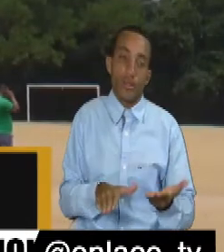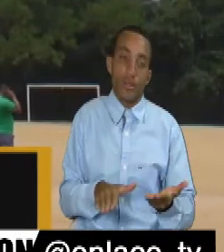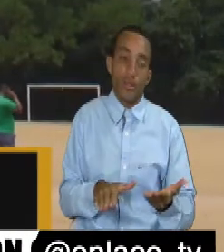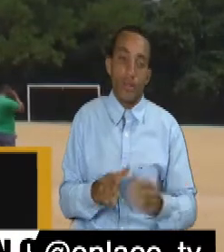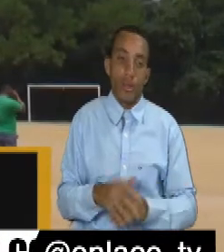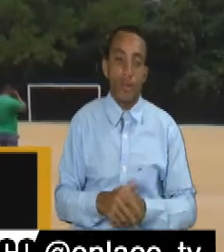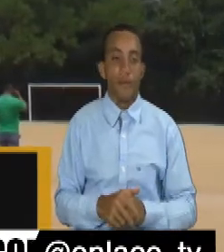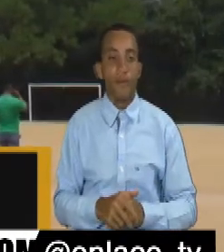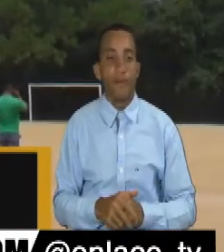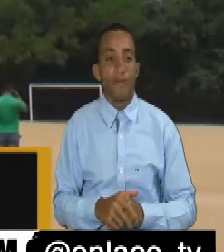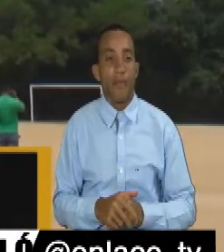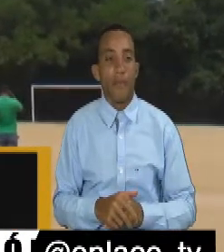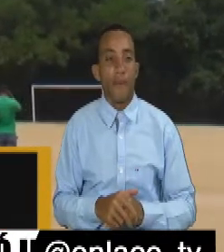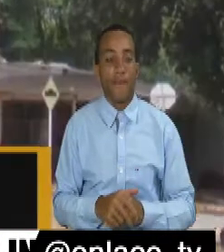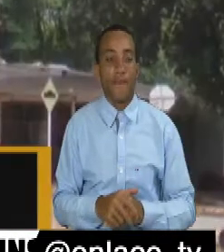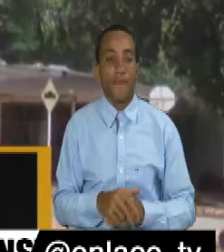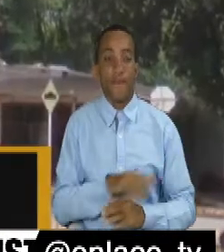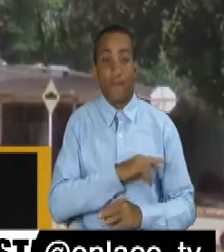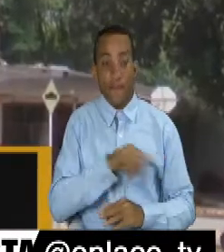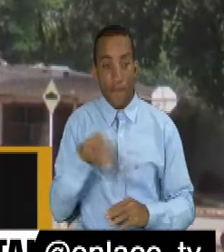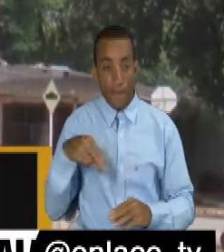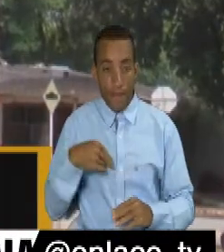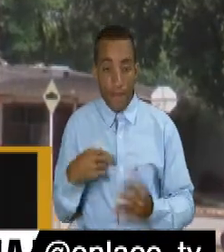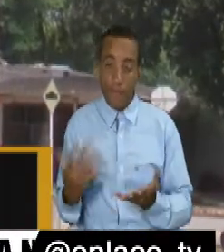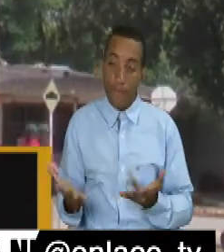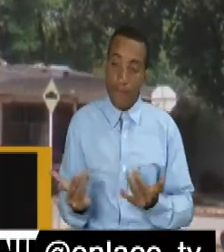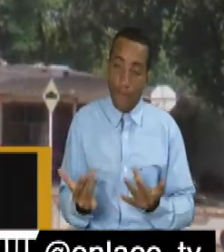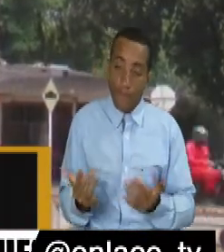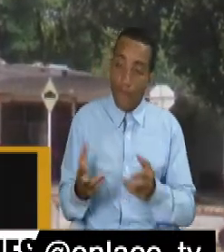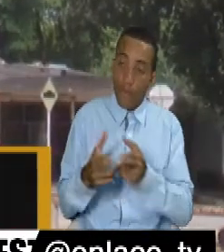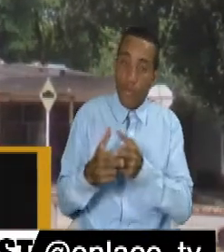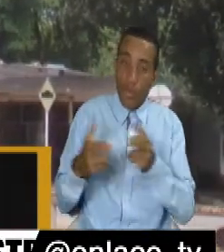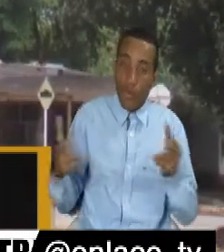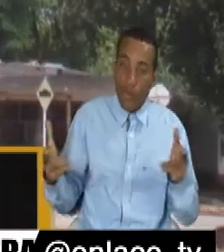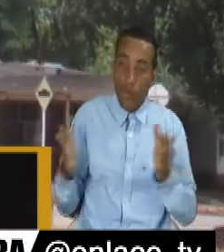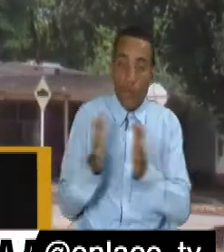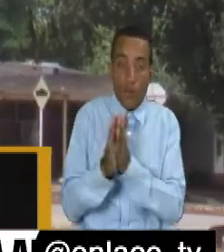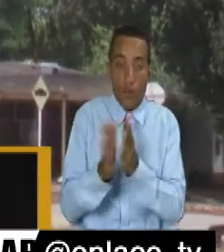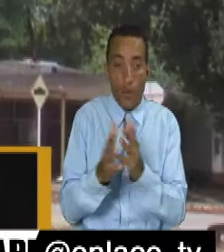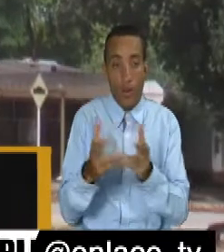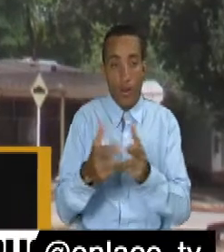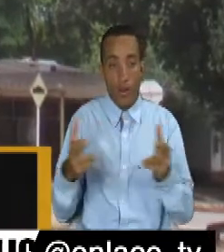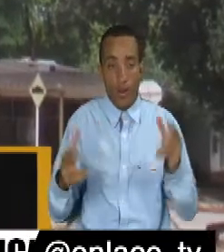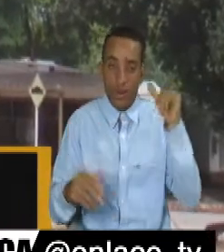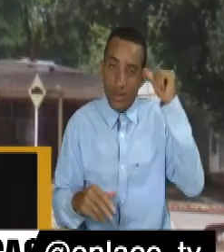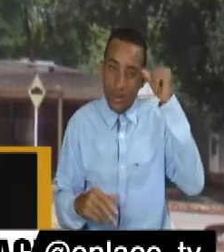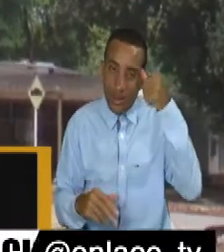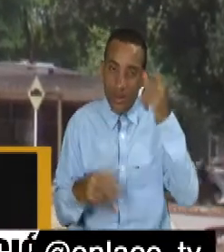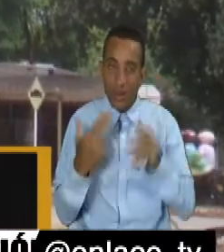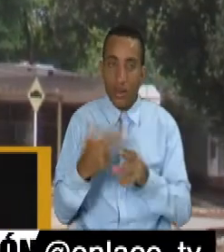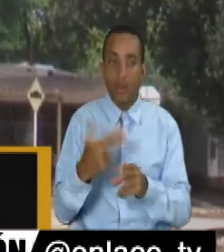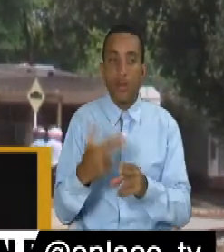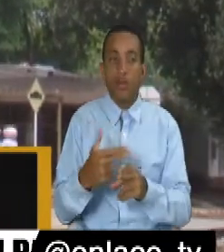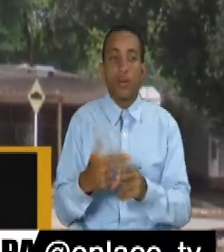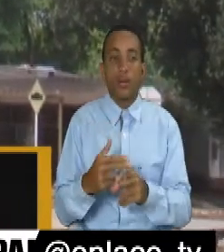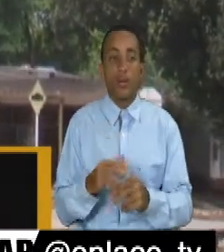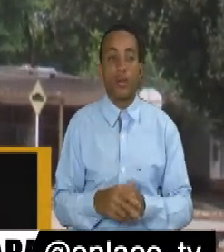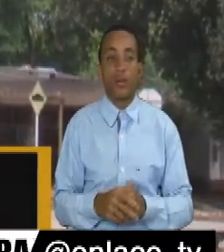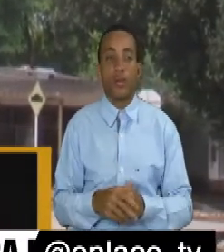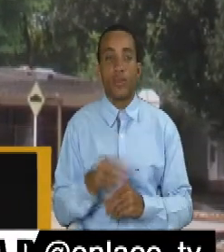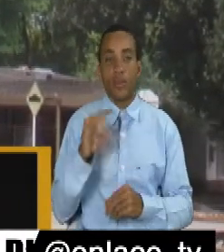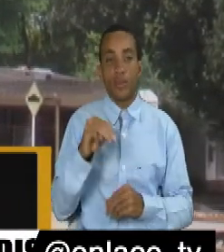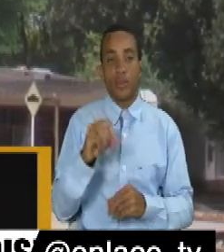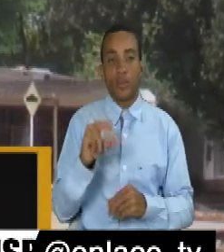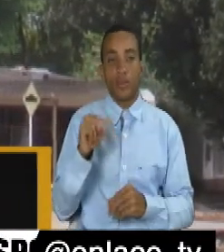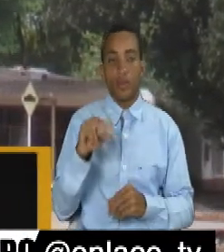que estamos esperando la ampliación de esta información. Recordemos el nombre de la persona que falleció en este sitio: Manuel